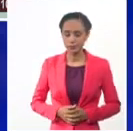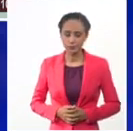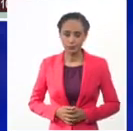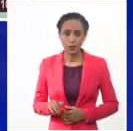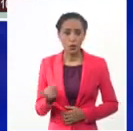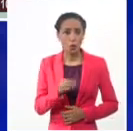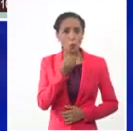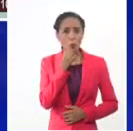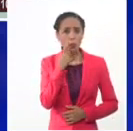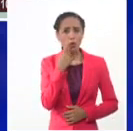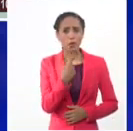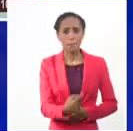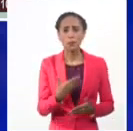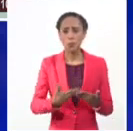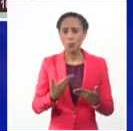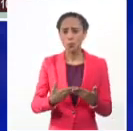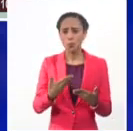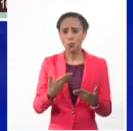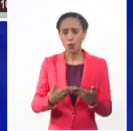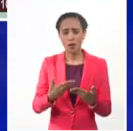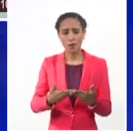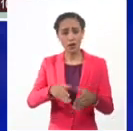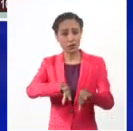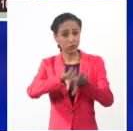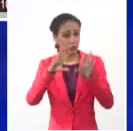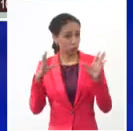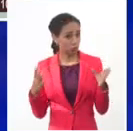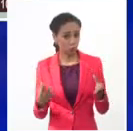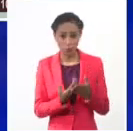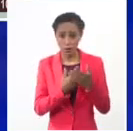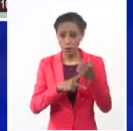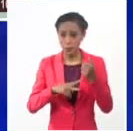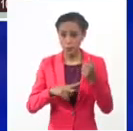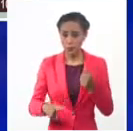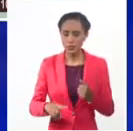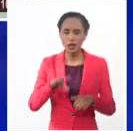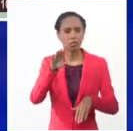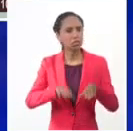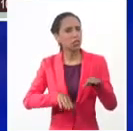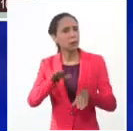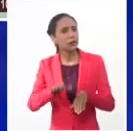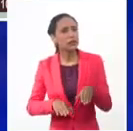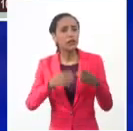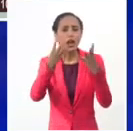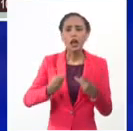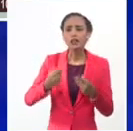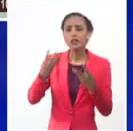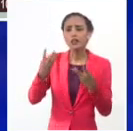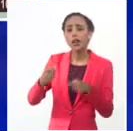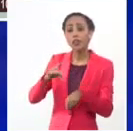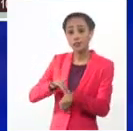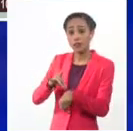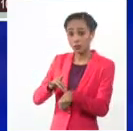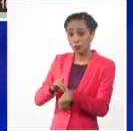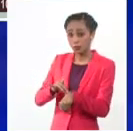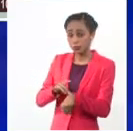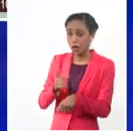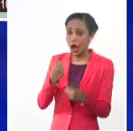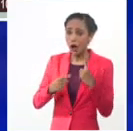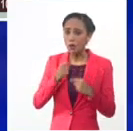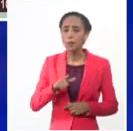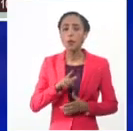puede ver, todas las provincias procesaron muestras en dependencia de su complejidad. Algunas, por ejemplo,